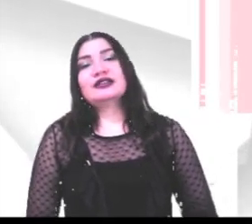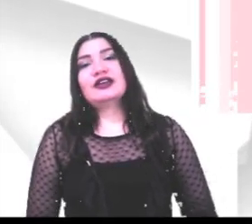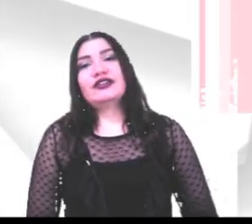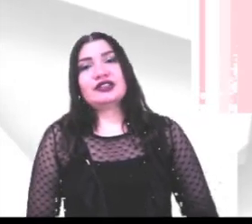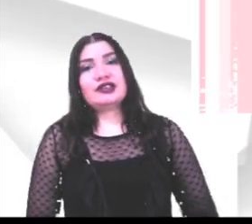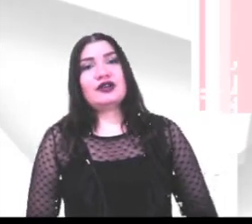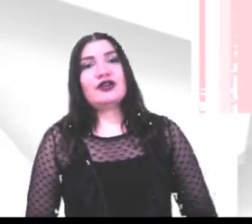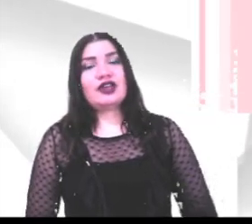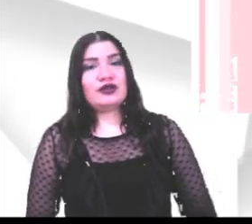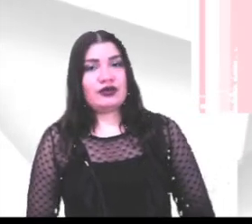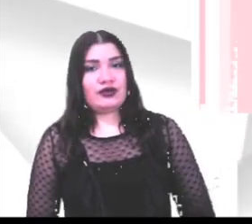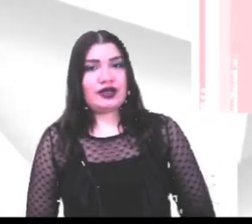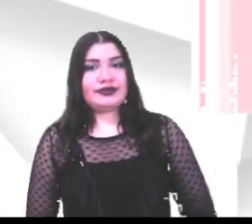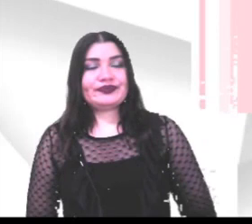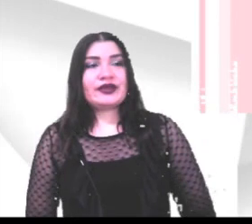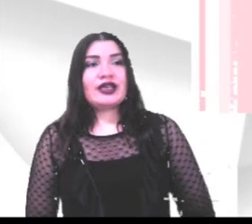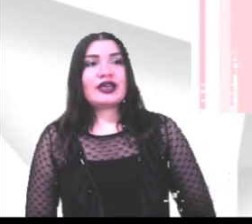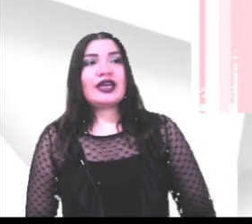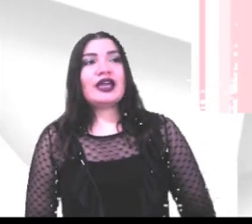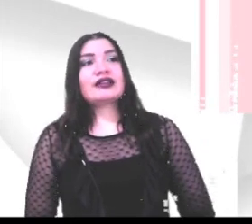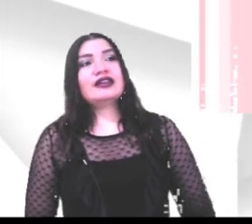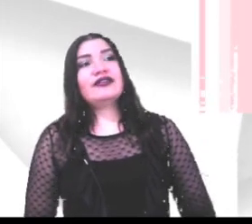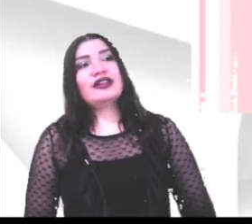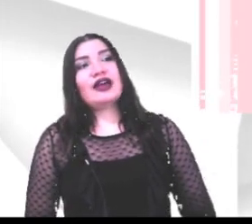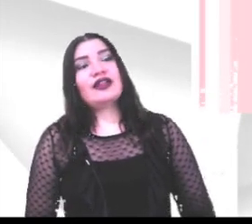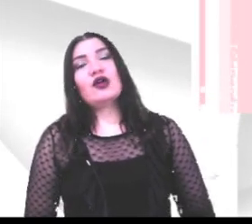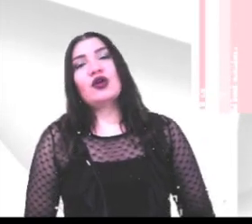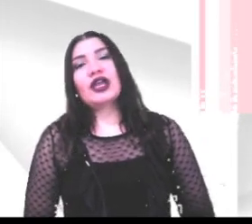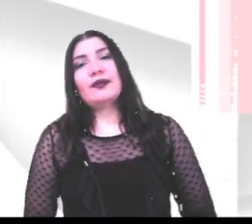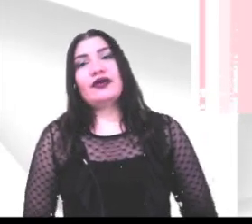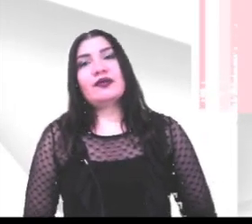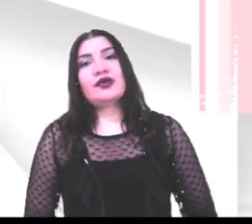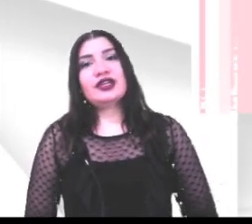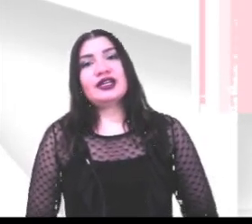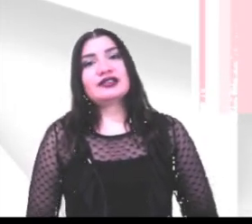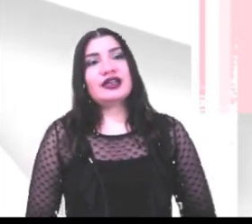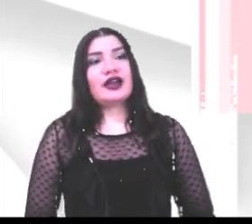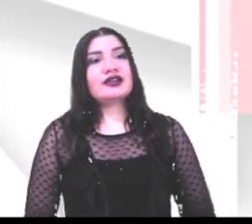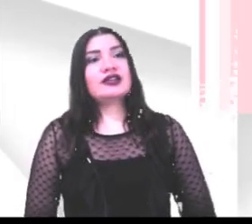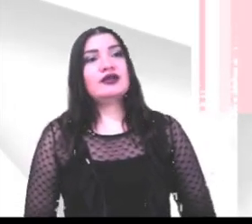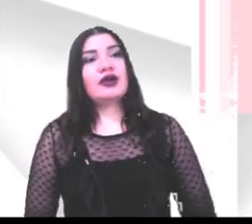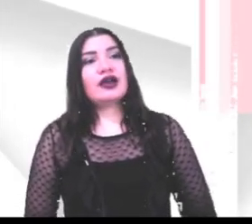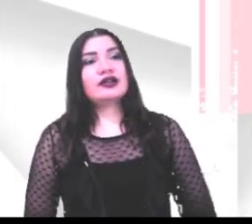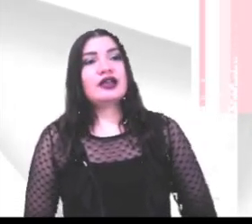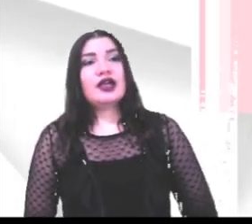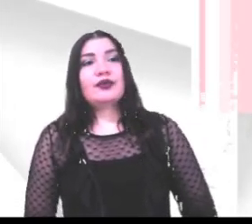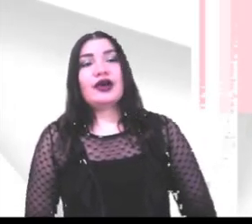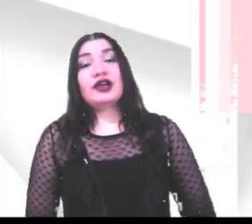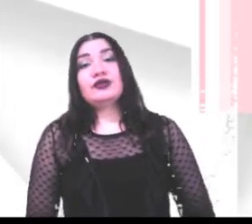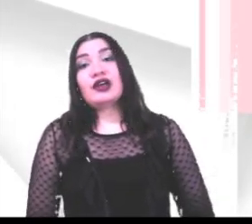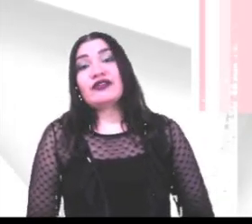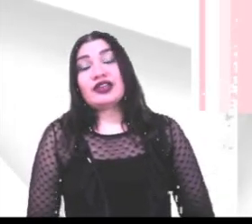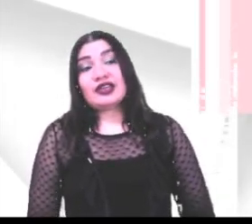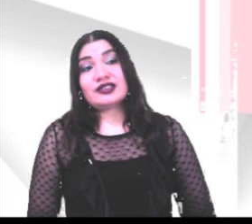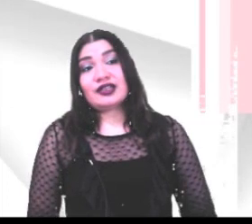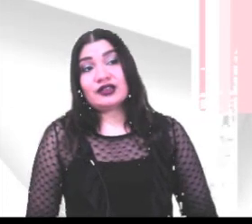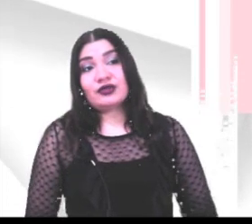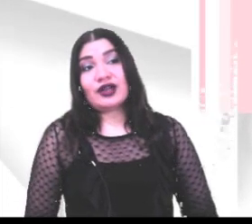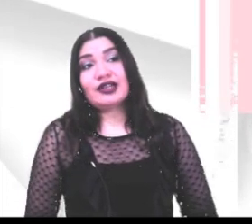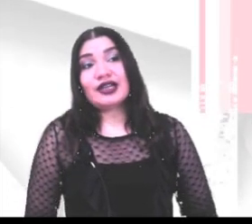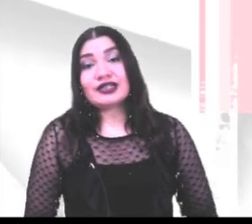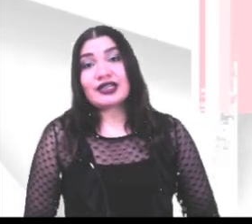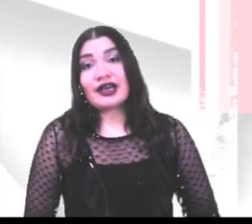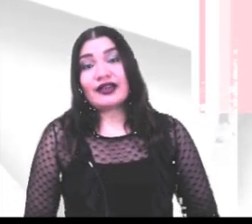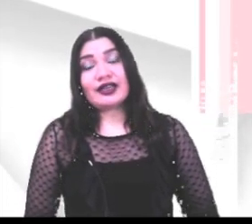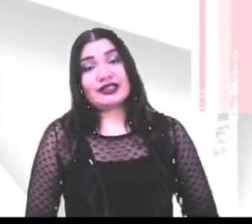en san francisco de yojoa que actividades o que podemos ir a hacer a ese lugar pues hay una belleza natural